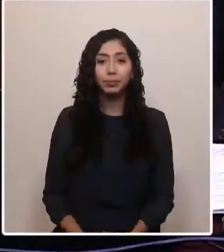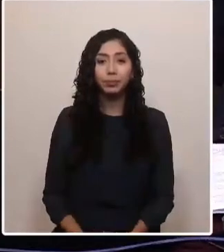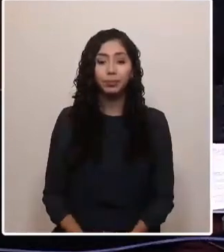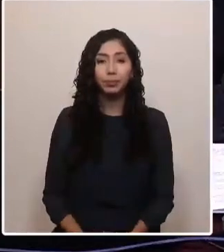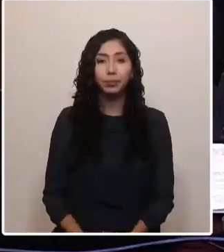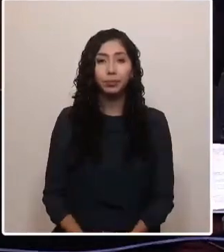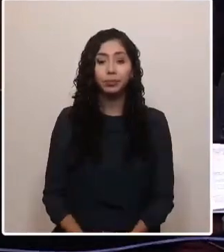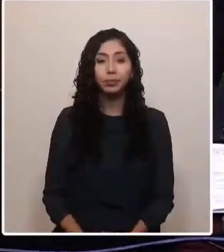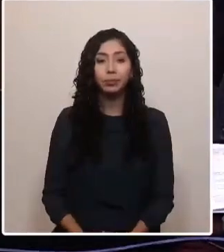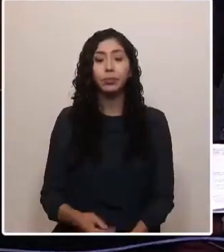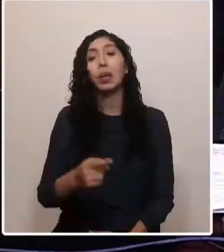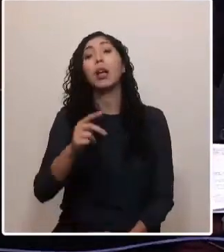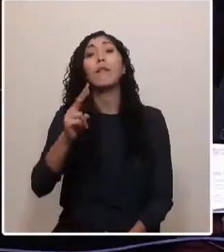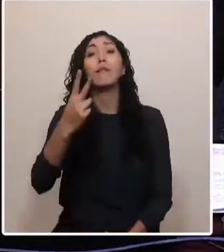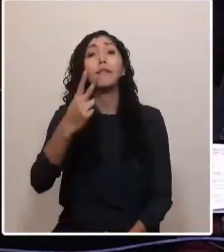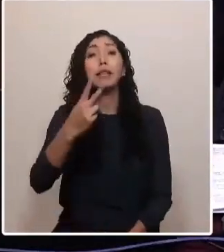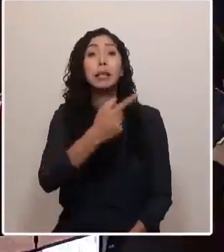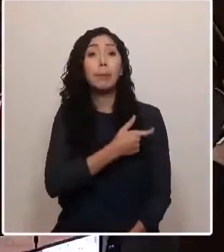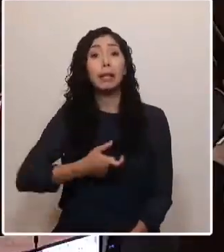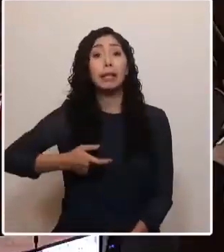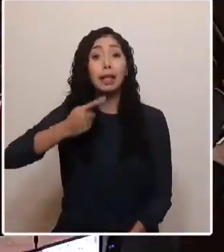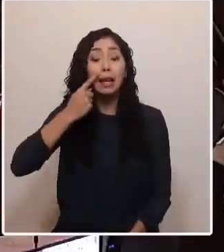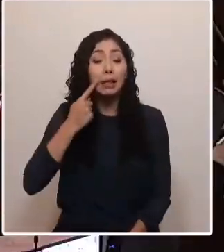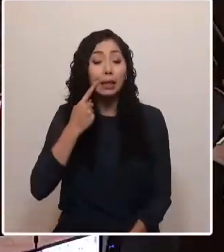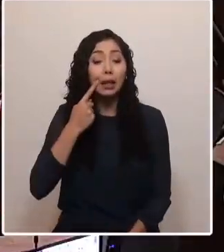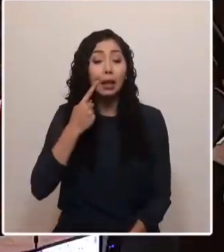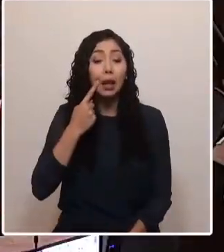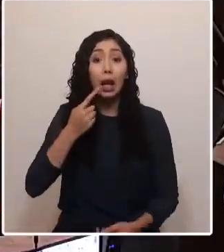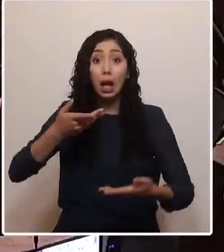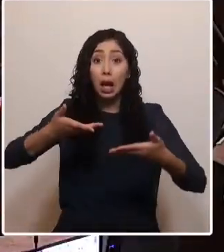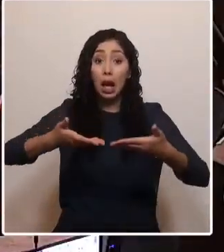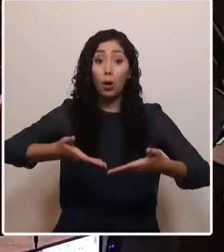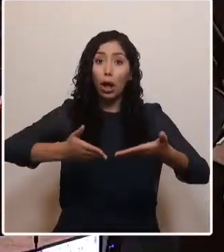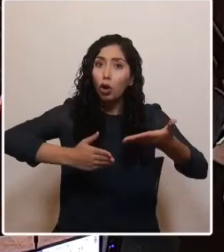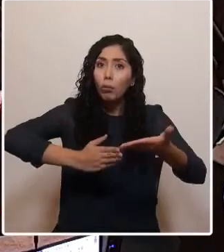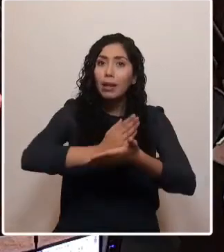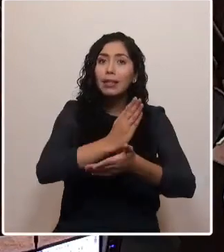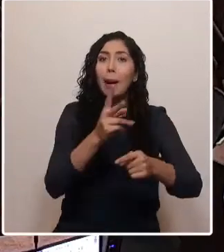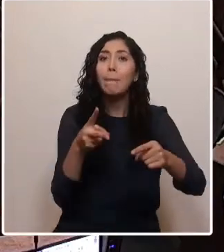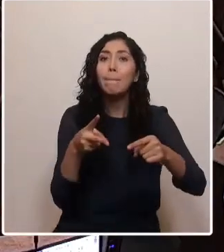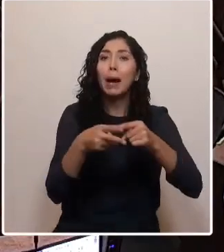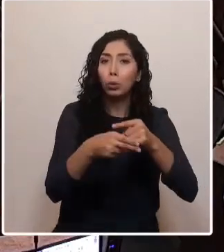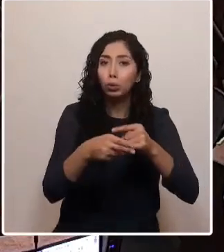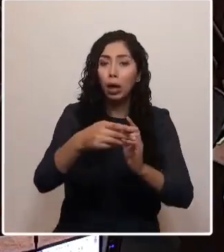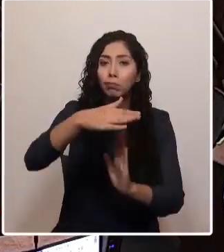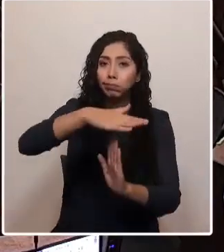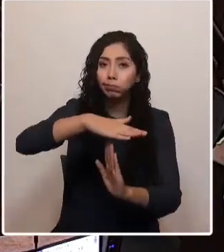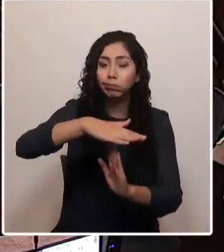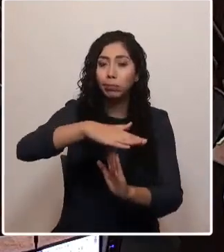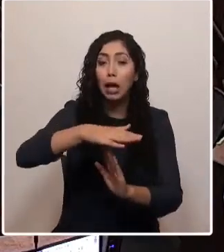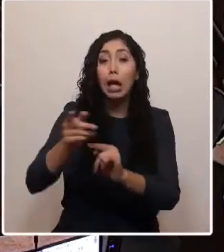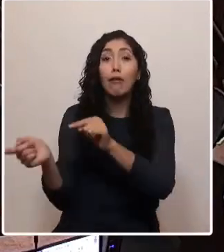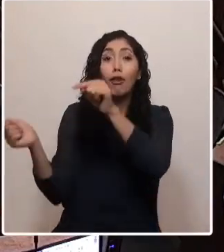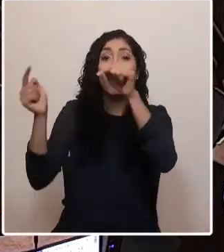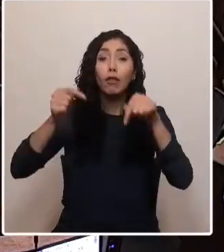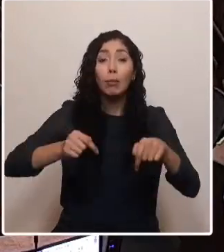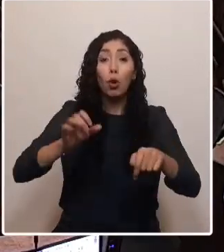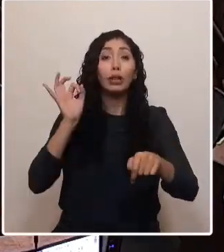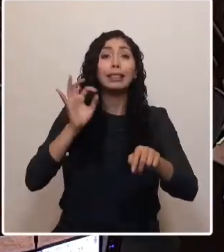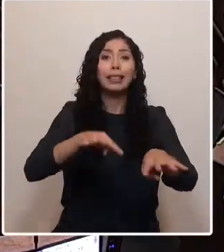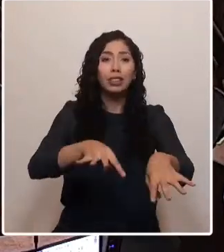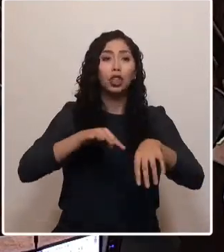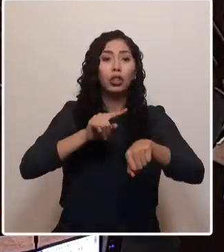Muchas gracias, estimados y estimados convencionales. Vamos a iniciar el receso. Recuperaríamos y volveríamos a la sesión a